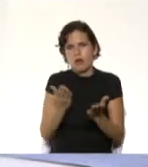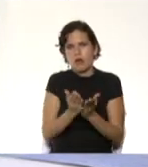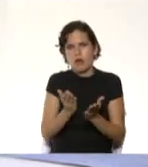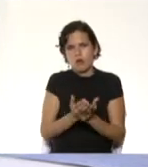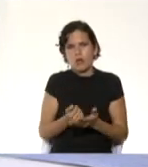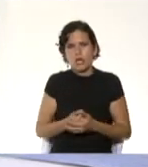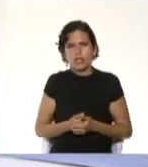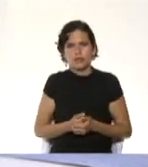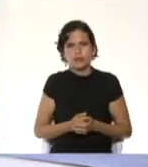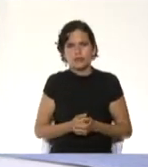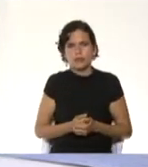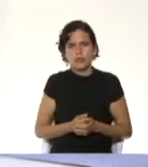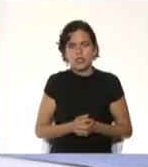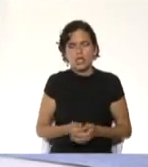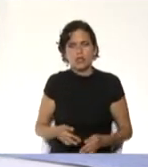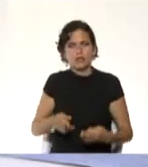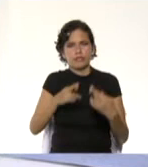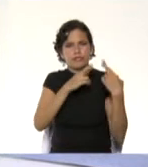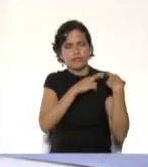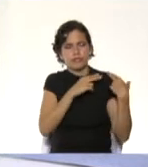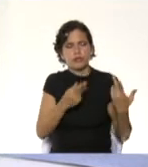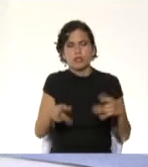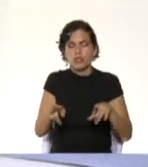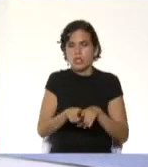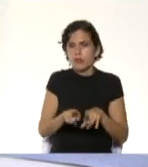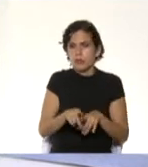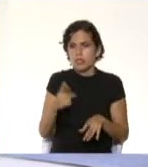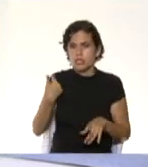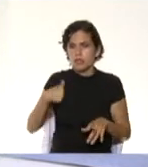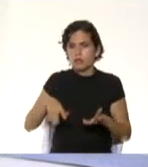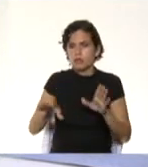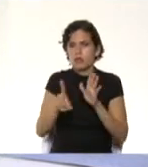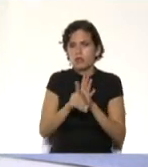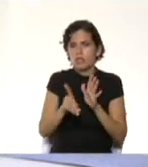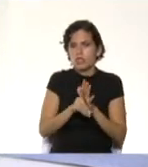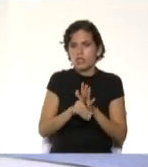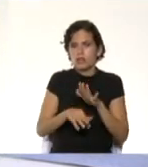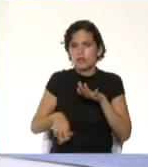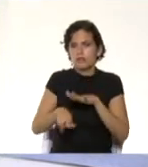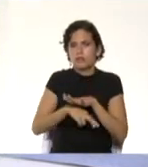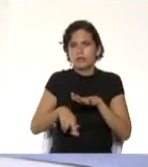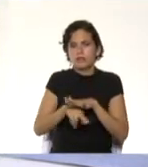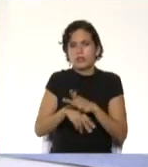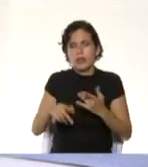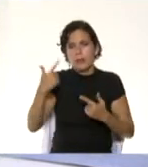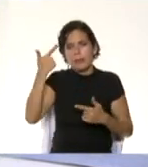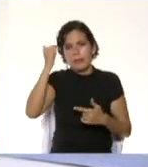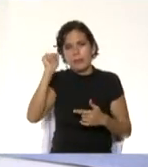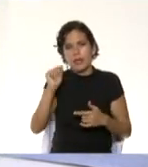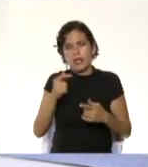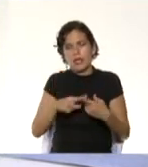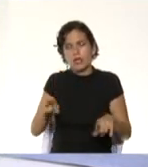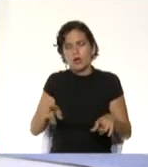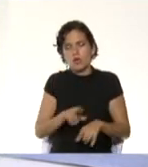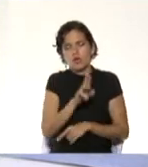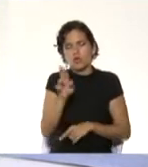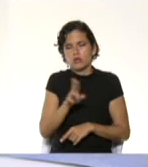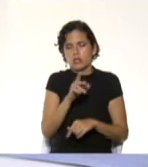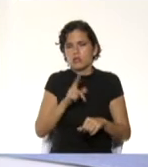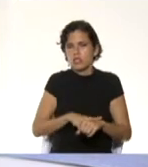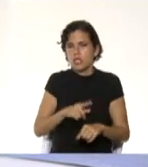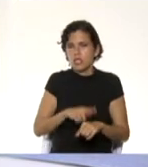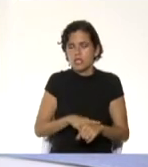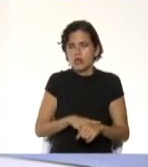es utilizar el tiempo para el trabajo, la escuela y las responsabilidades. También tenemos derecho